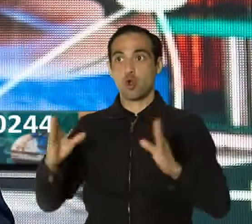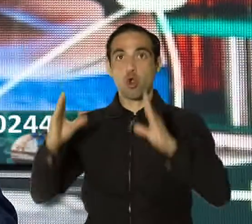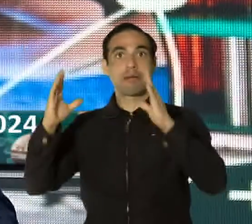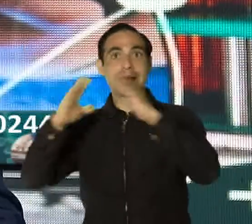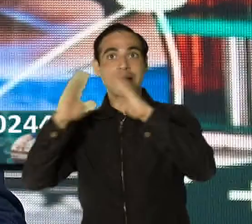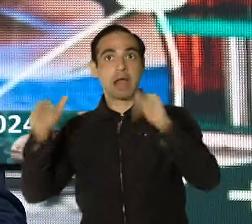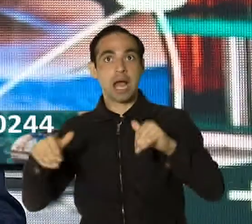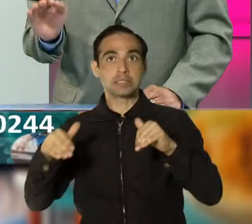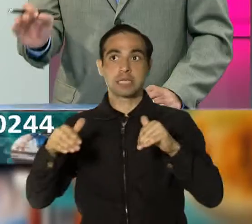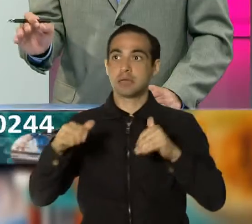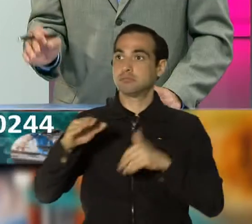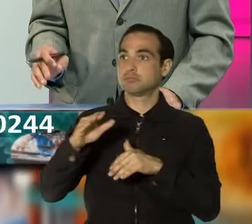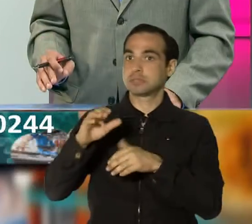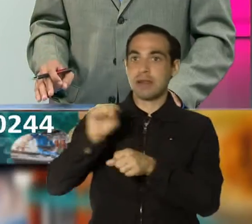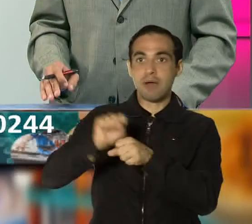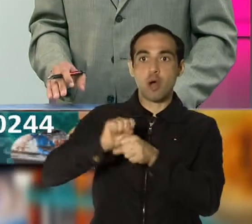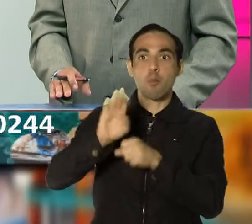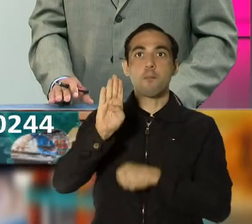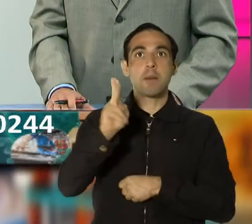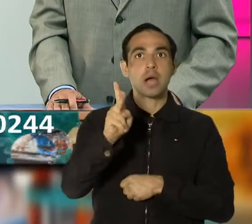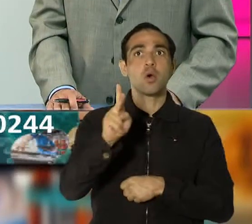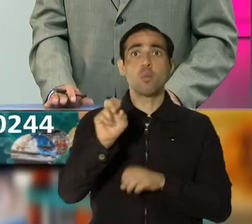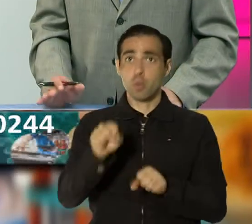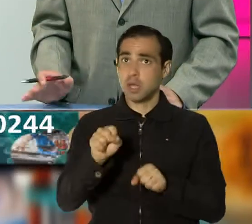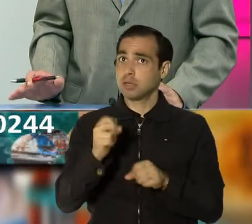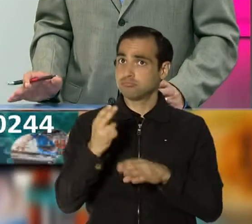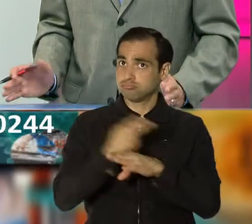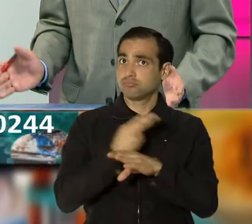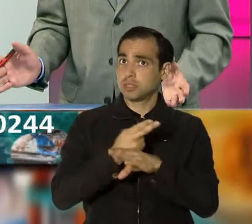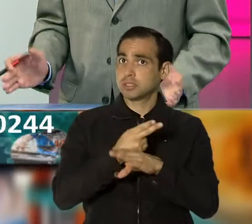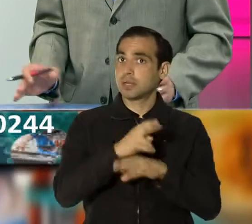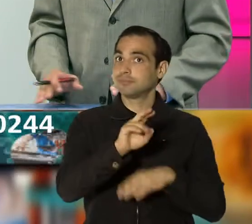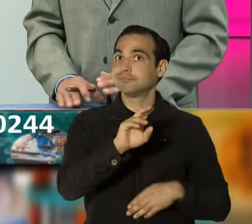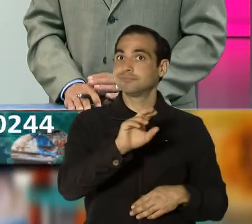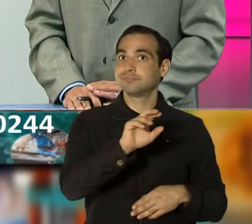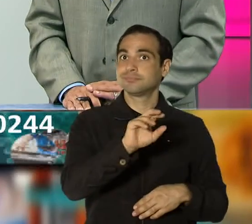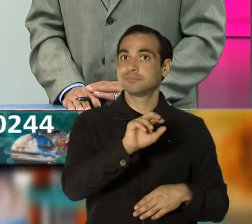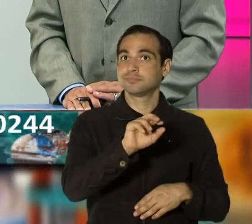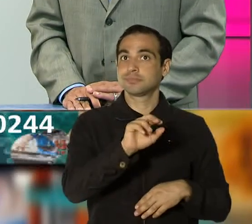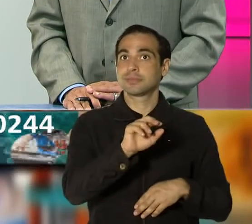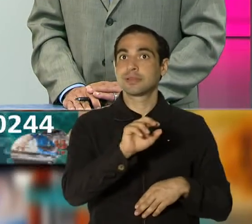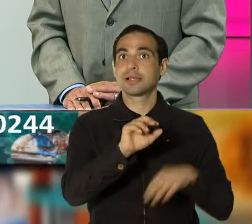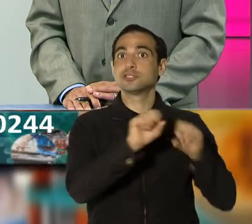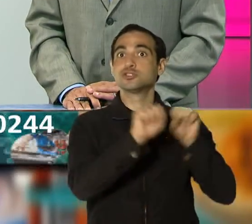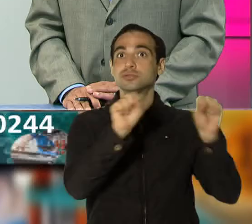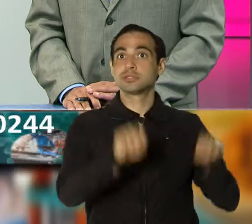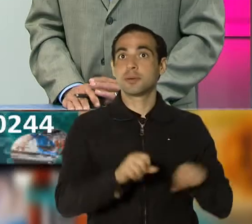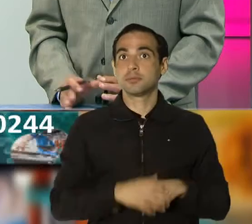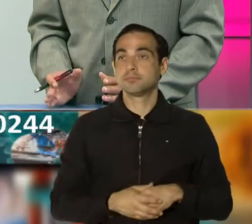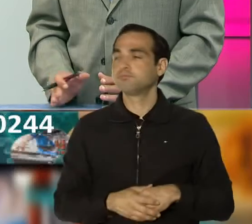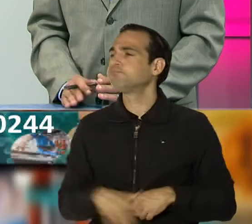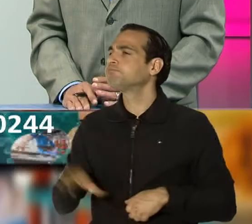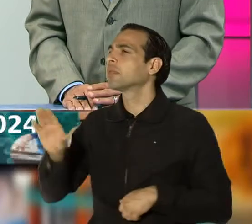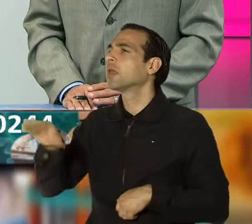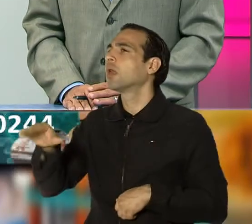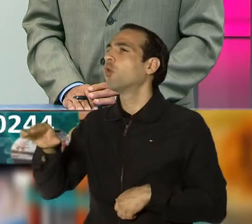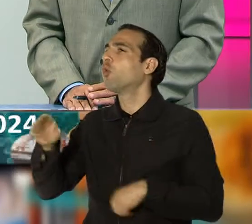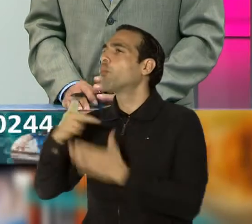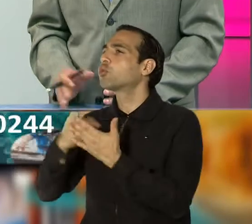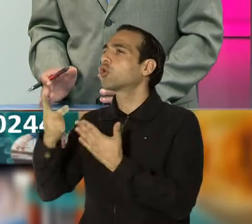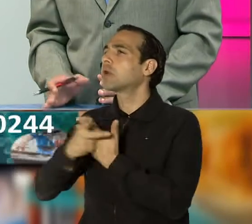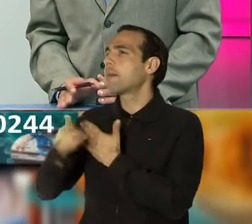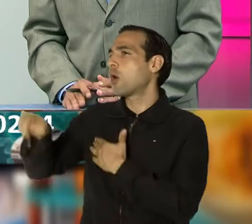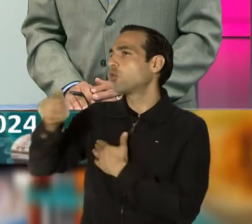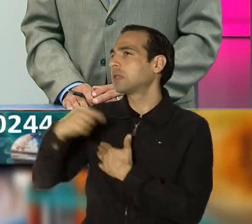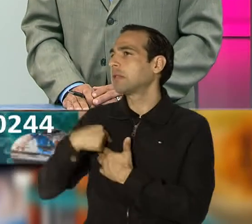lo necesite. Y como planes de innovación, en los minutos que nos restan, quisiéramos dialogar sobre los non-conforming, que es un programa que también ustedes